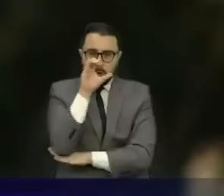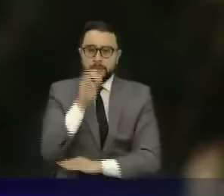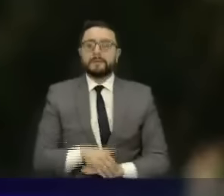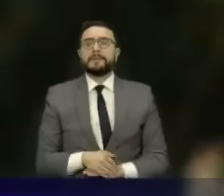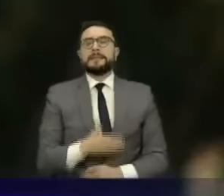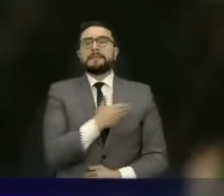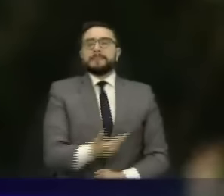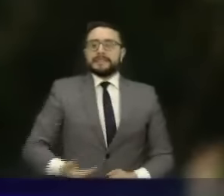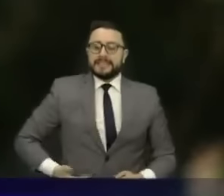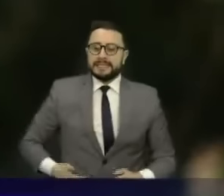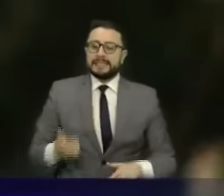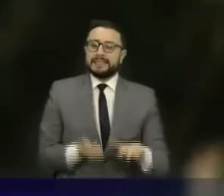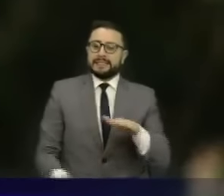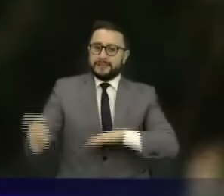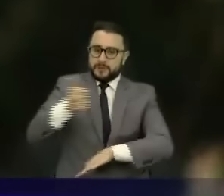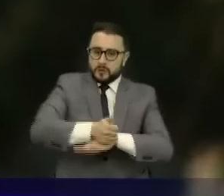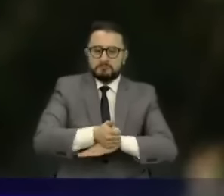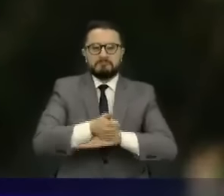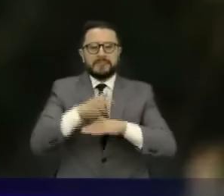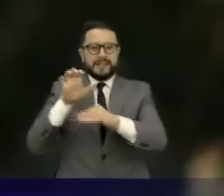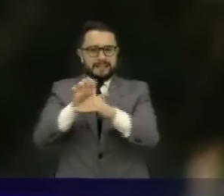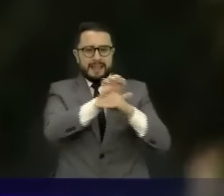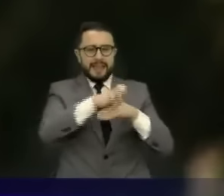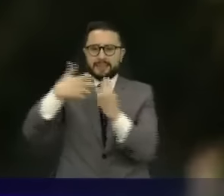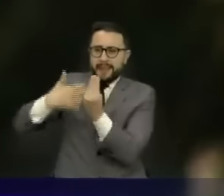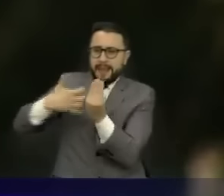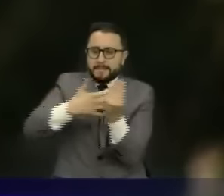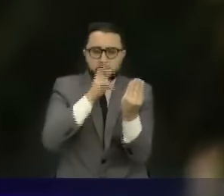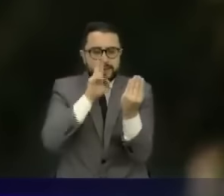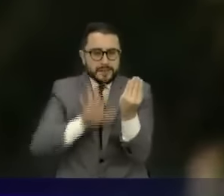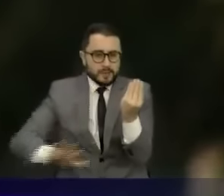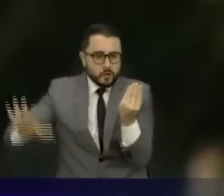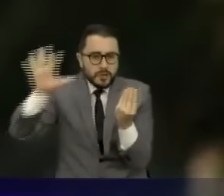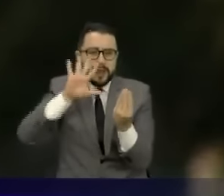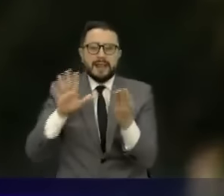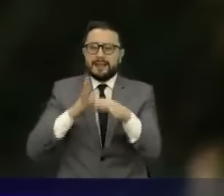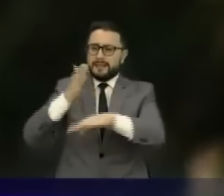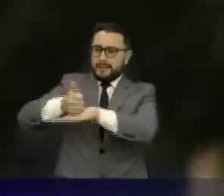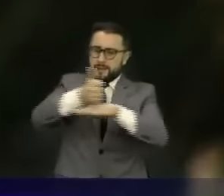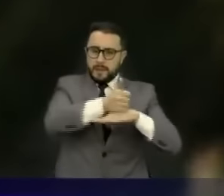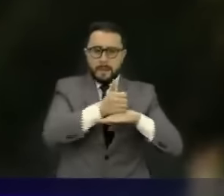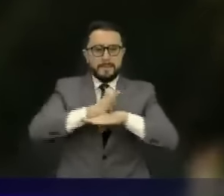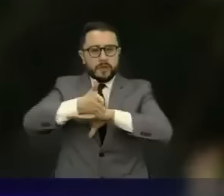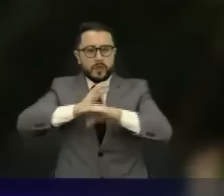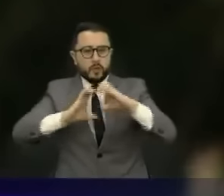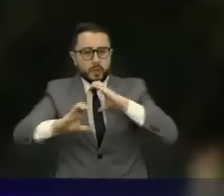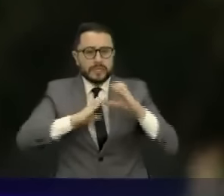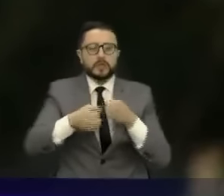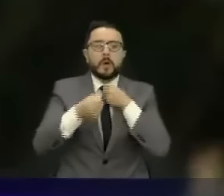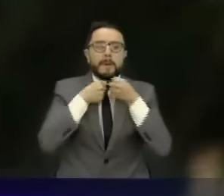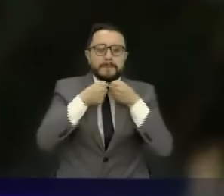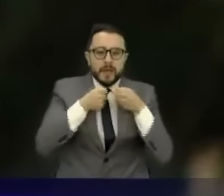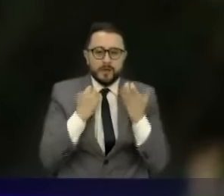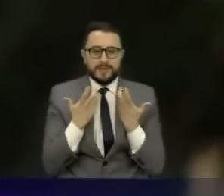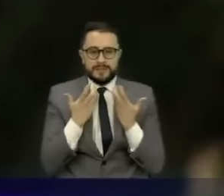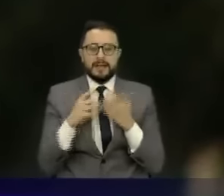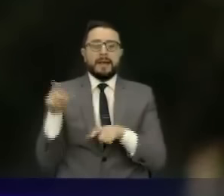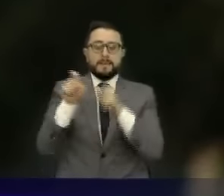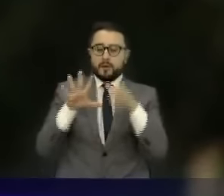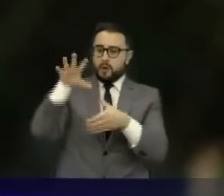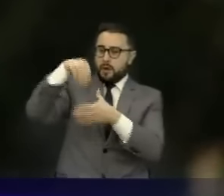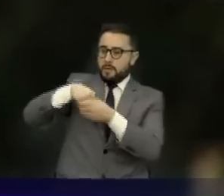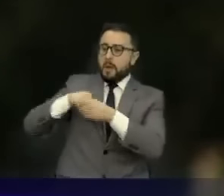presidentes, directores y gerentes de las entidades gremiales nacionales, directores de medios de comunicación y periodistas, integrantes de la Reserva Activa de